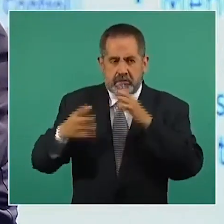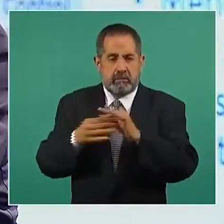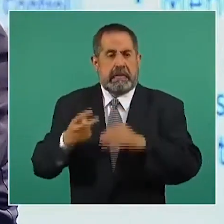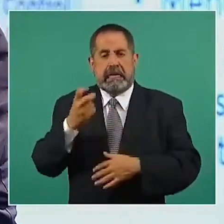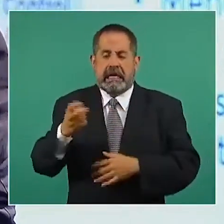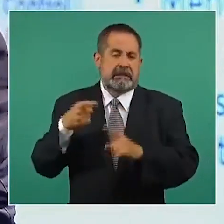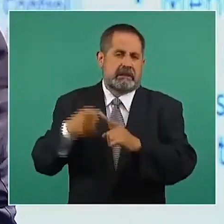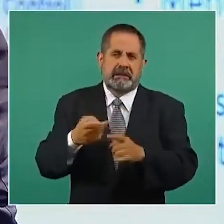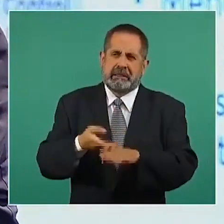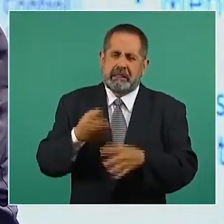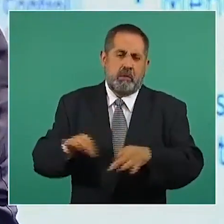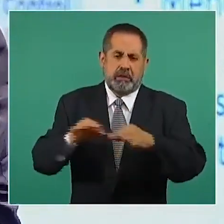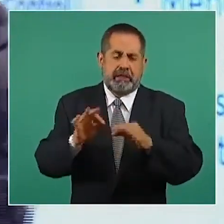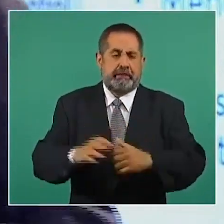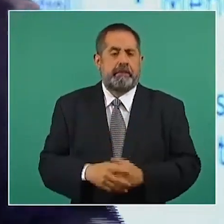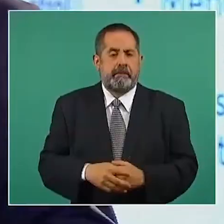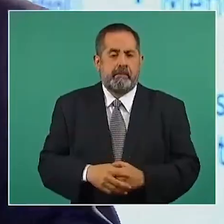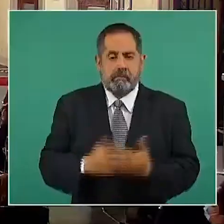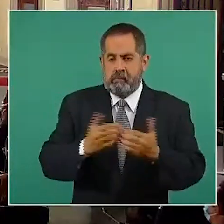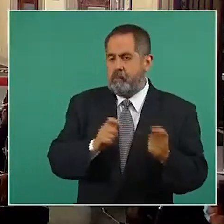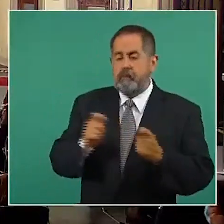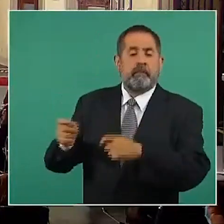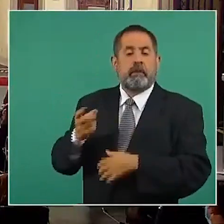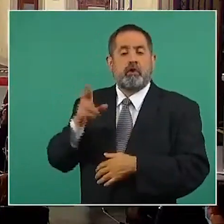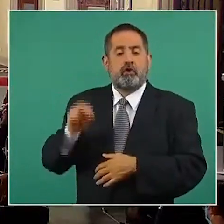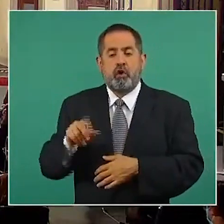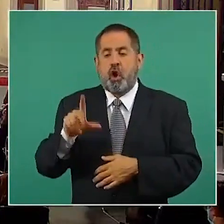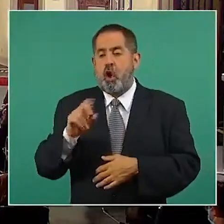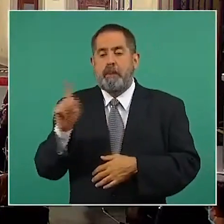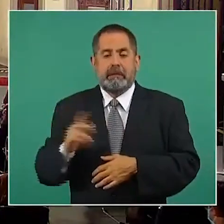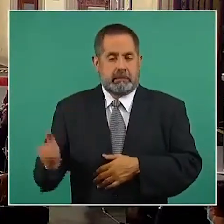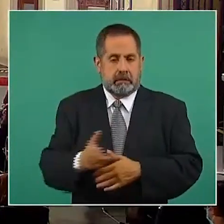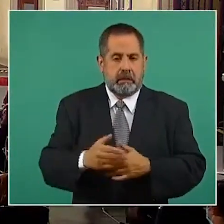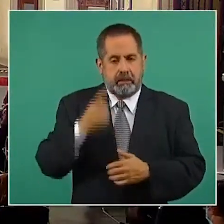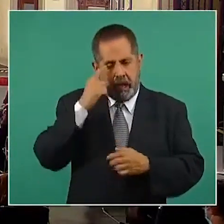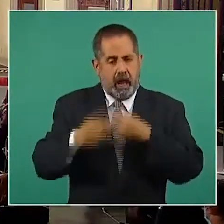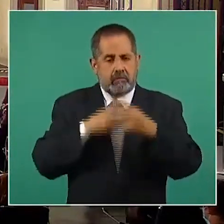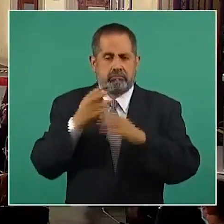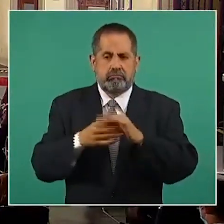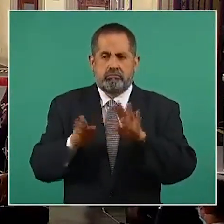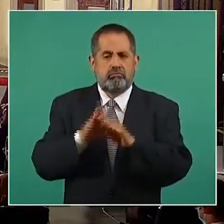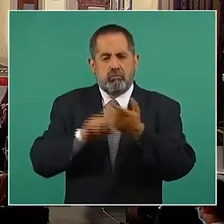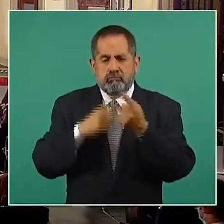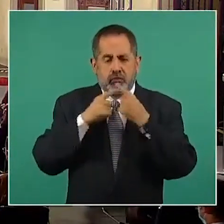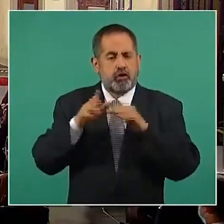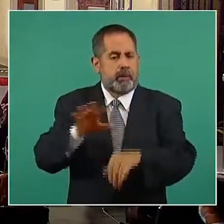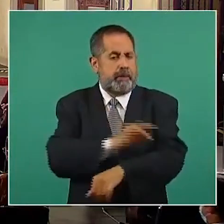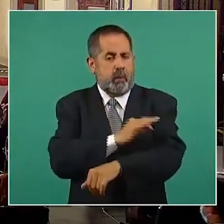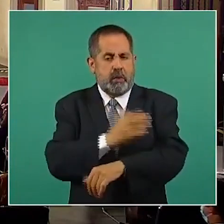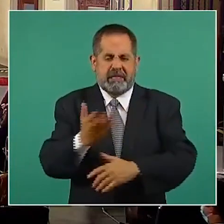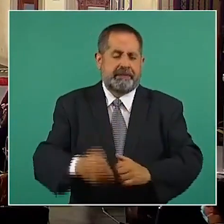esto es muy notable. Vamos a darle ahora sí la palabra al doctor Ruy López Ridaura para el componente de vacunación.